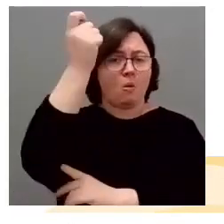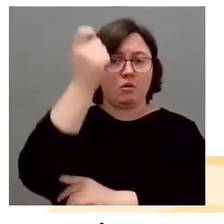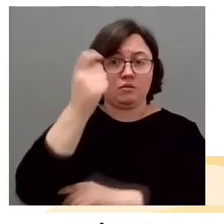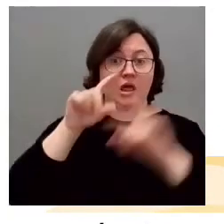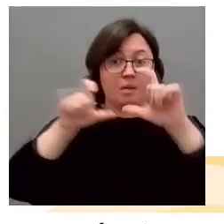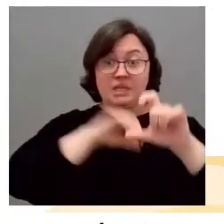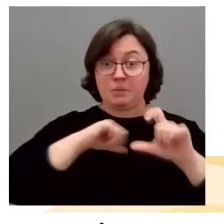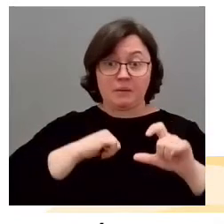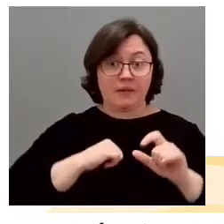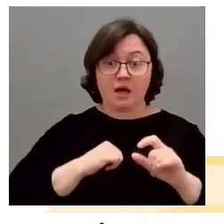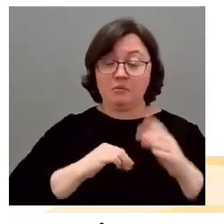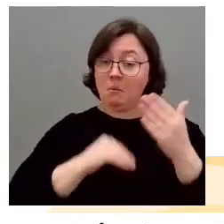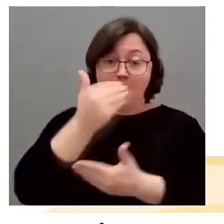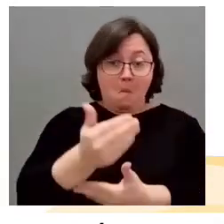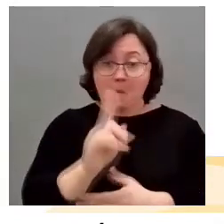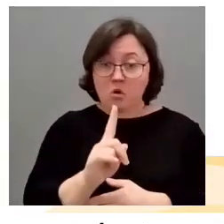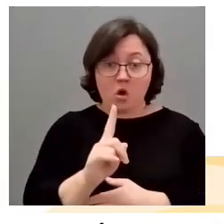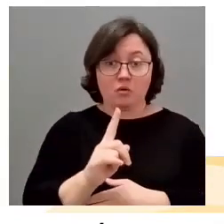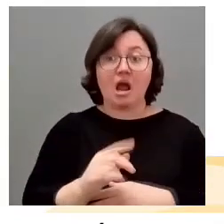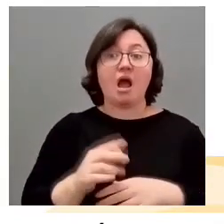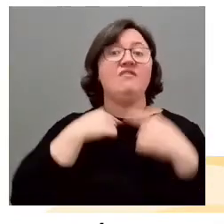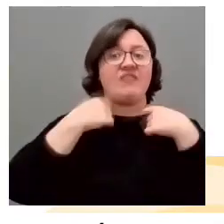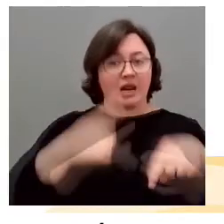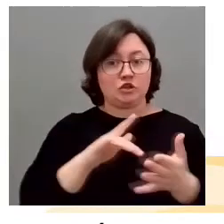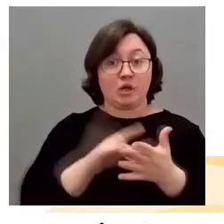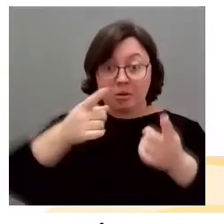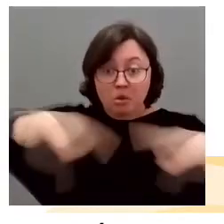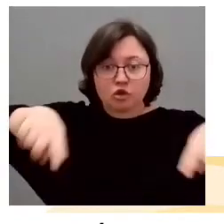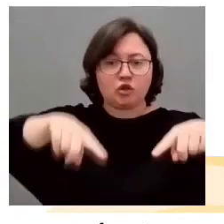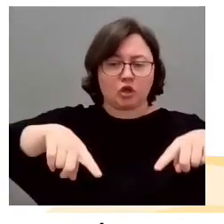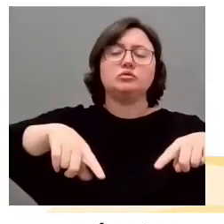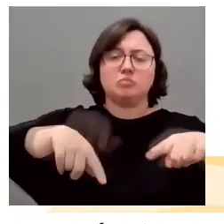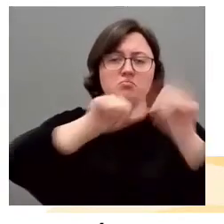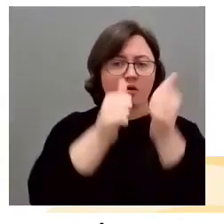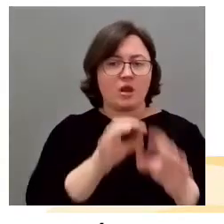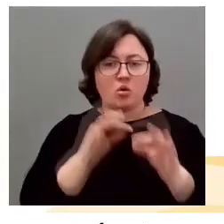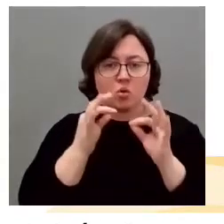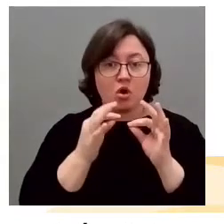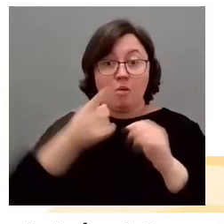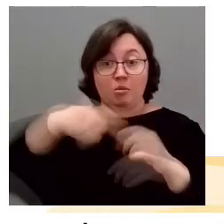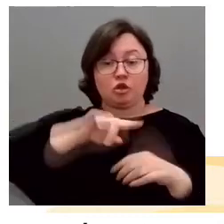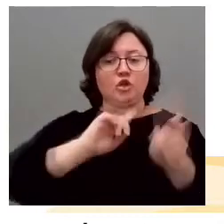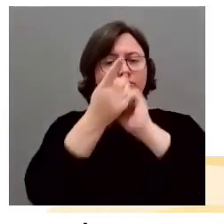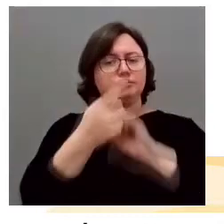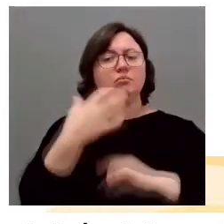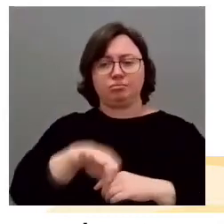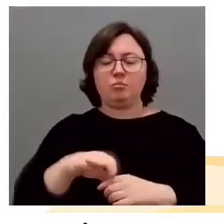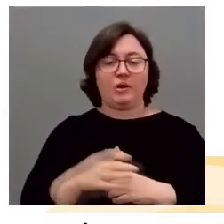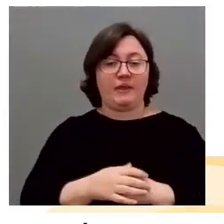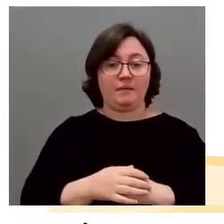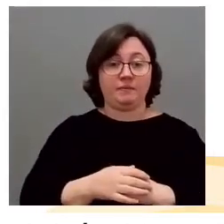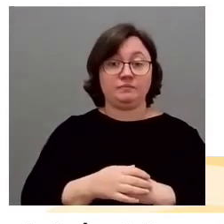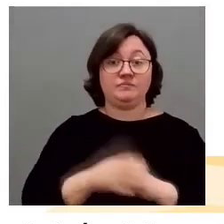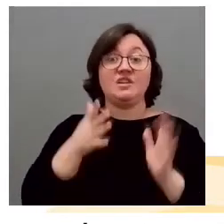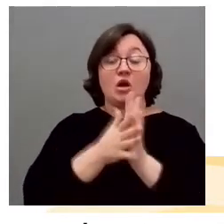privado, que además tenían un buen bagaje, y por lo tanto, esta vez también sabréis reconvertiros. Hay que